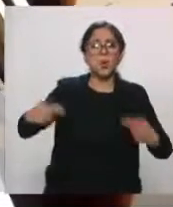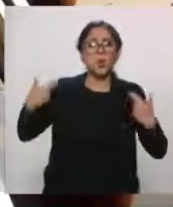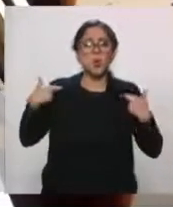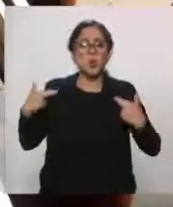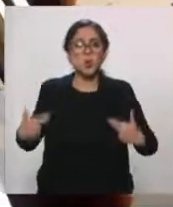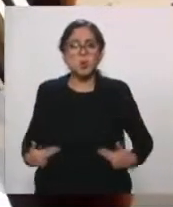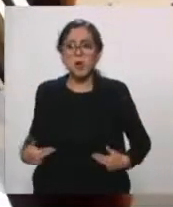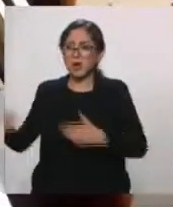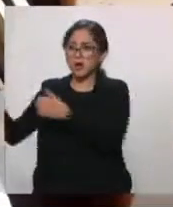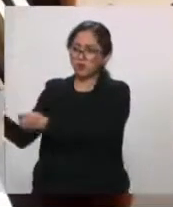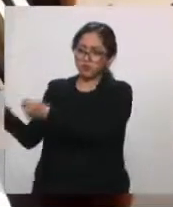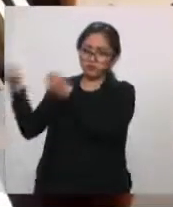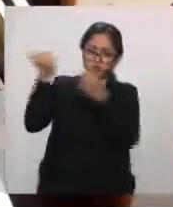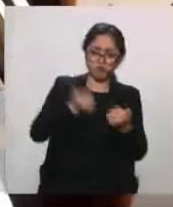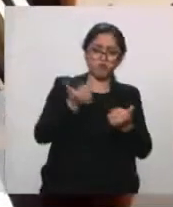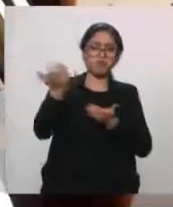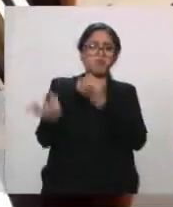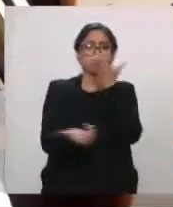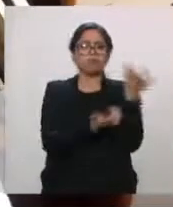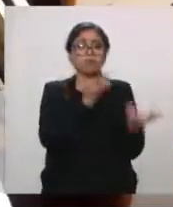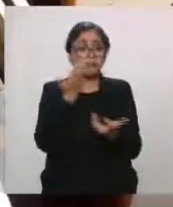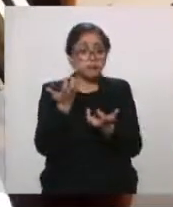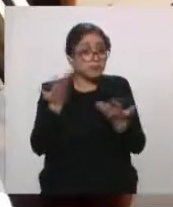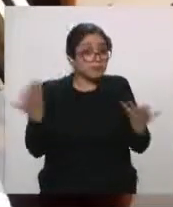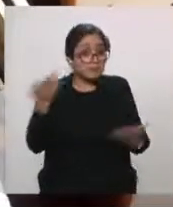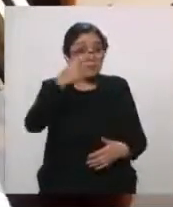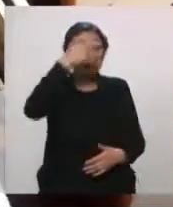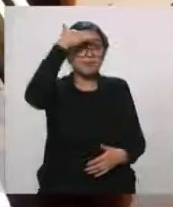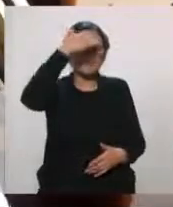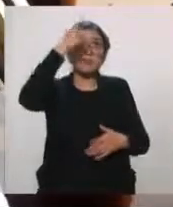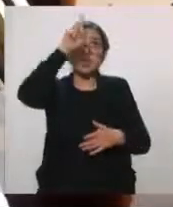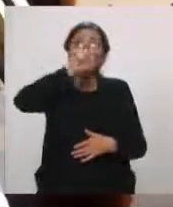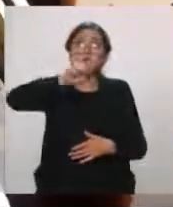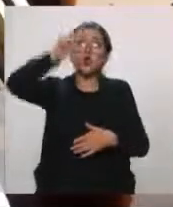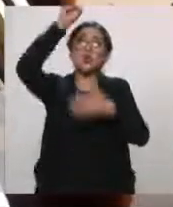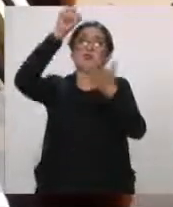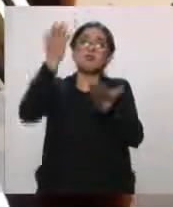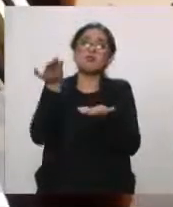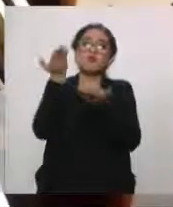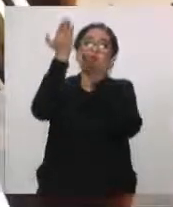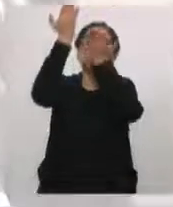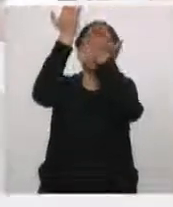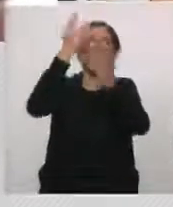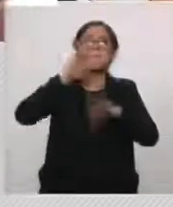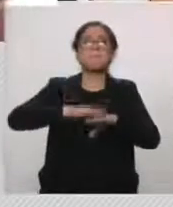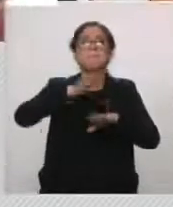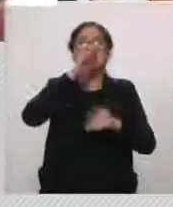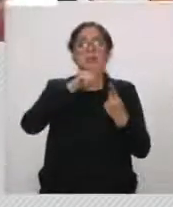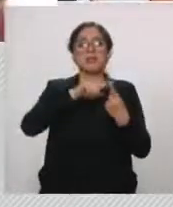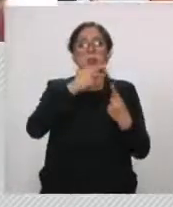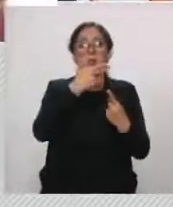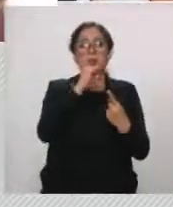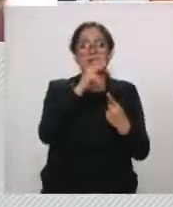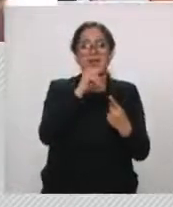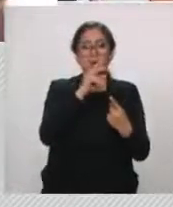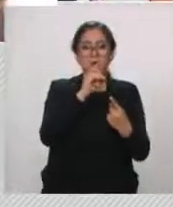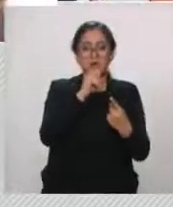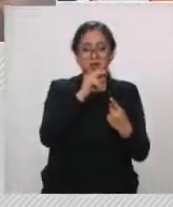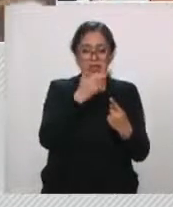que los mexicas, que honraban a sus dioses, especialmente a Huitzilopochtli y a Tlaloc,